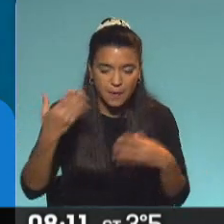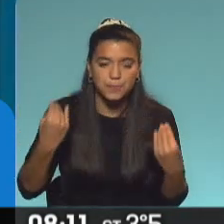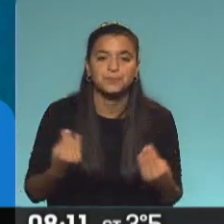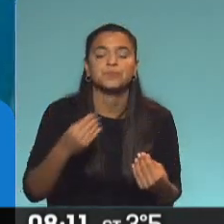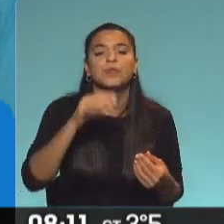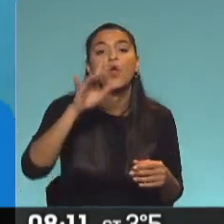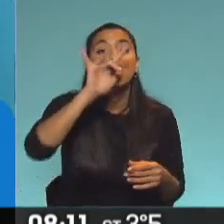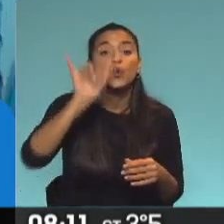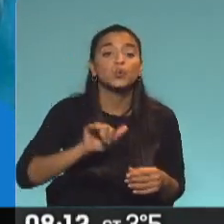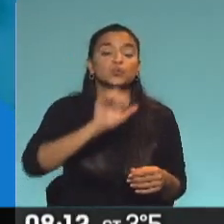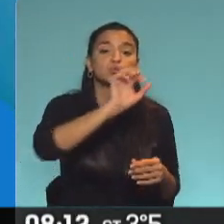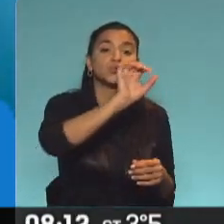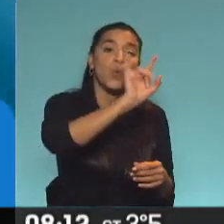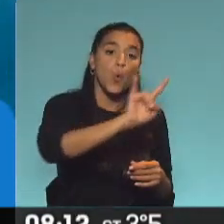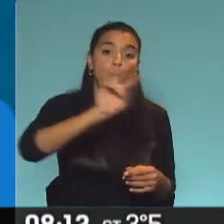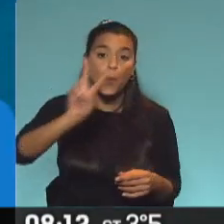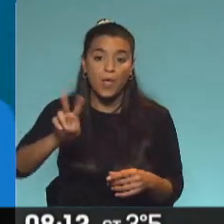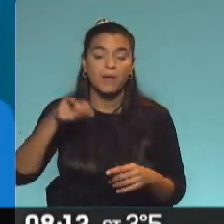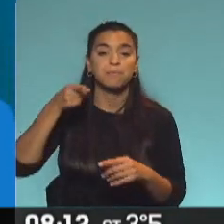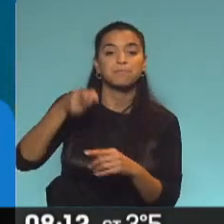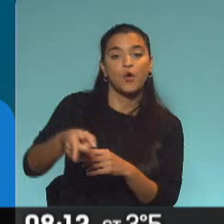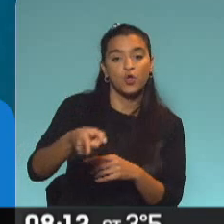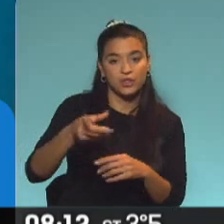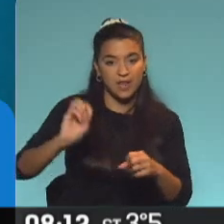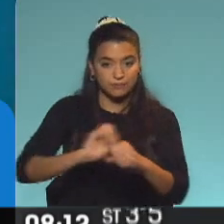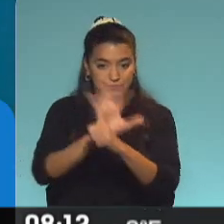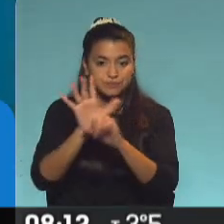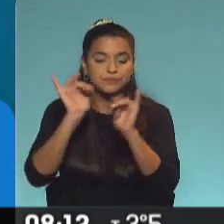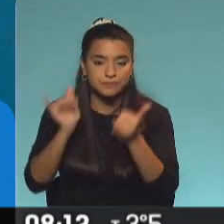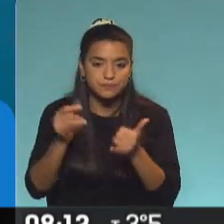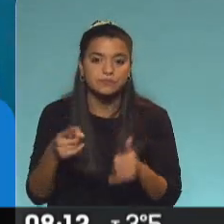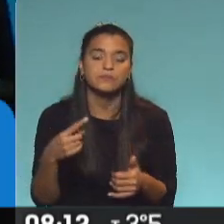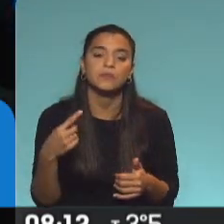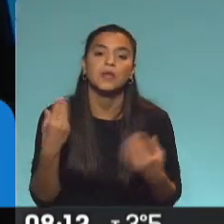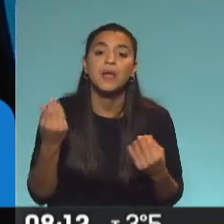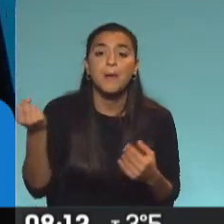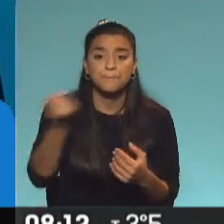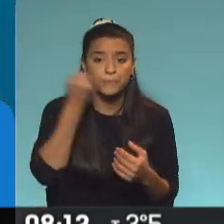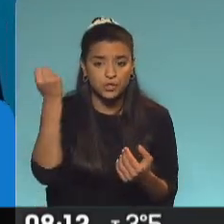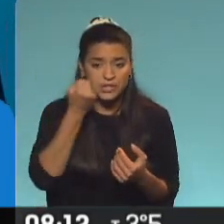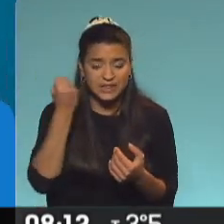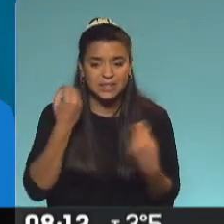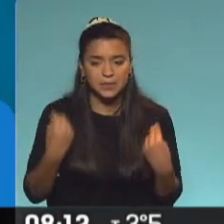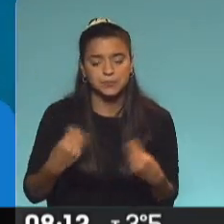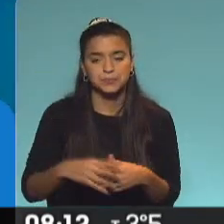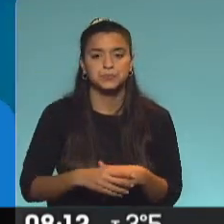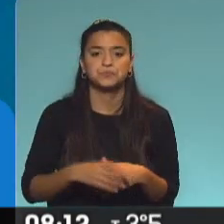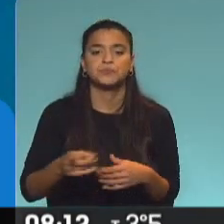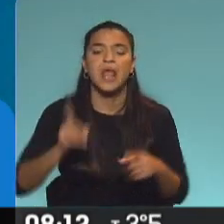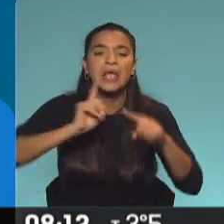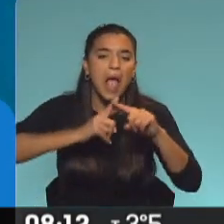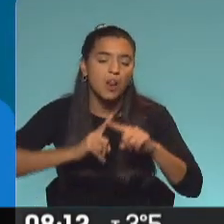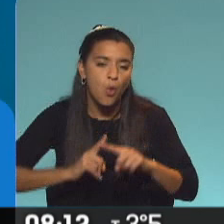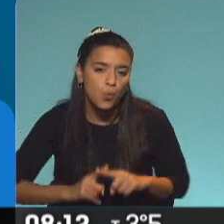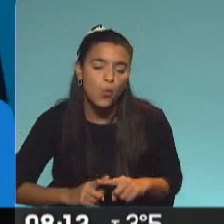luz ultravioleta para combatir el COVID-19. Exactamente, sí. O sea, lo importante de esto es los cálculos